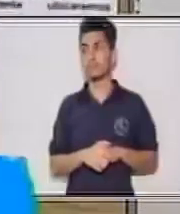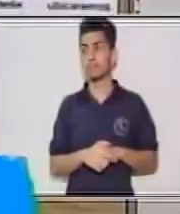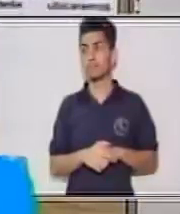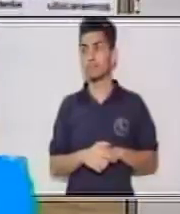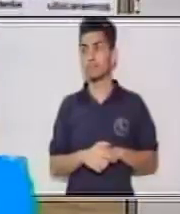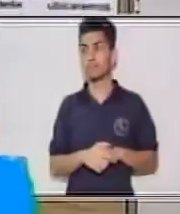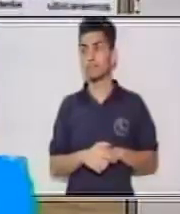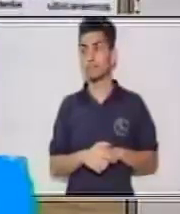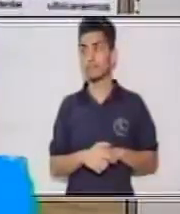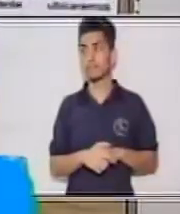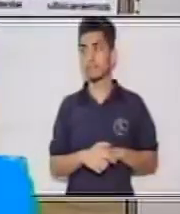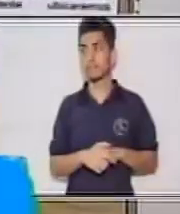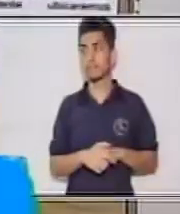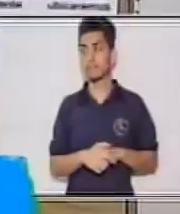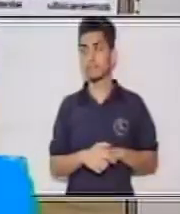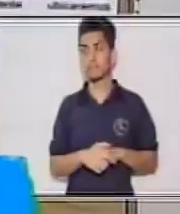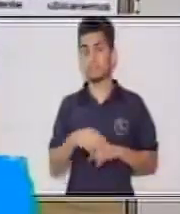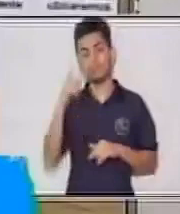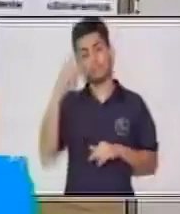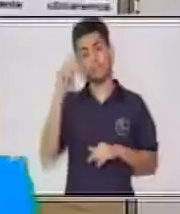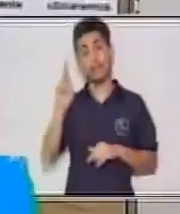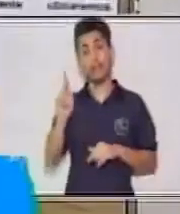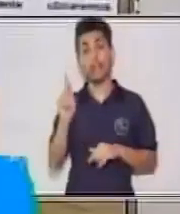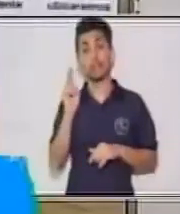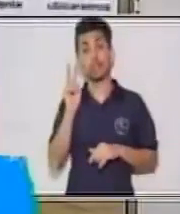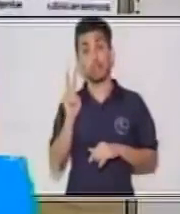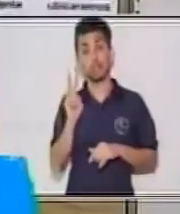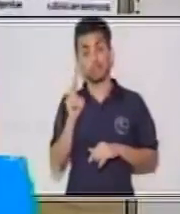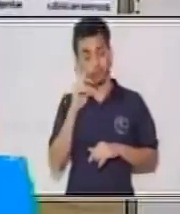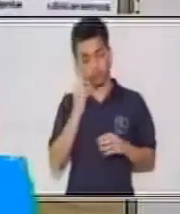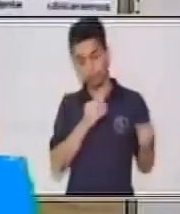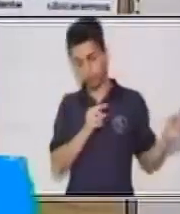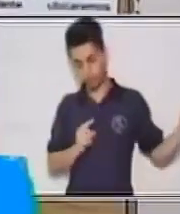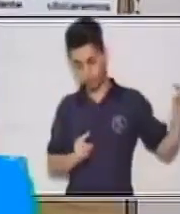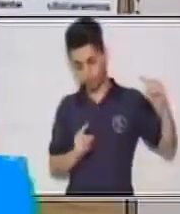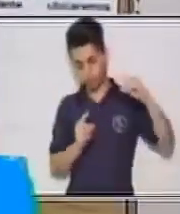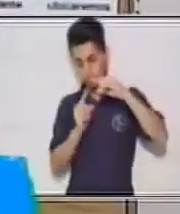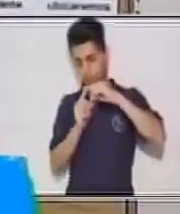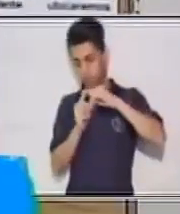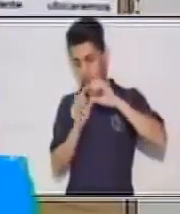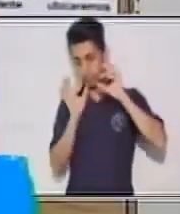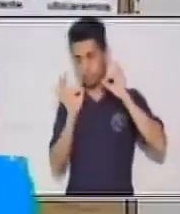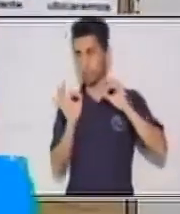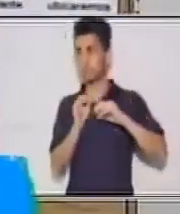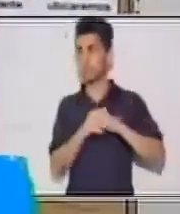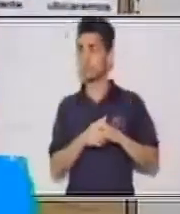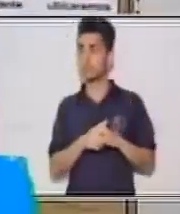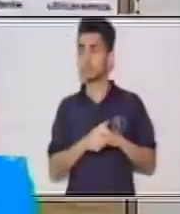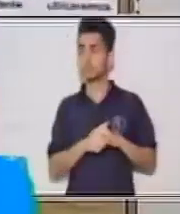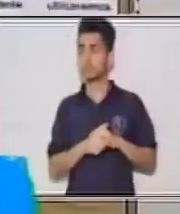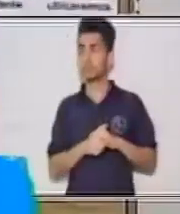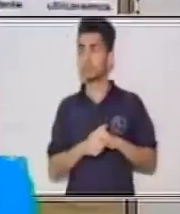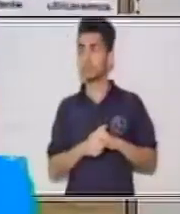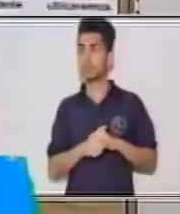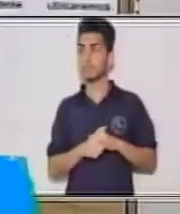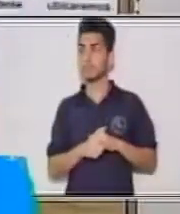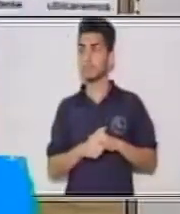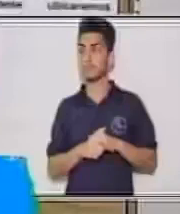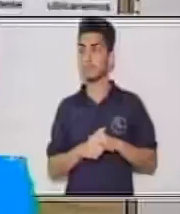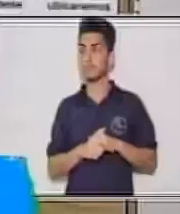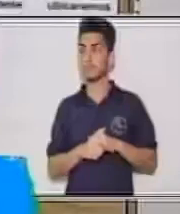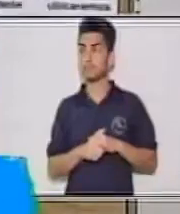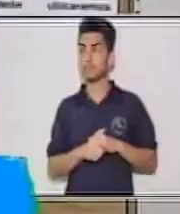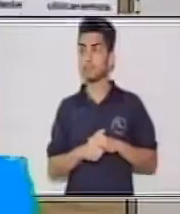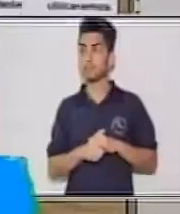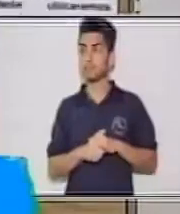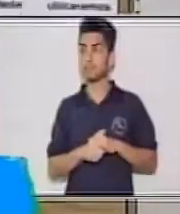2. Y en Y también va a ser 2, por lo tanto, es en la línea de acá. Entonces, ¿dónde se van a juntar exactamente